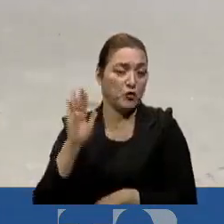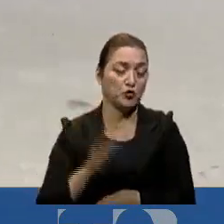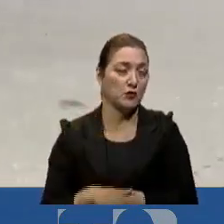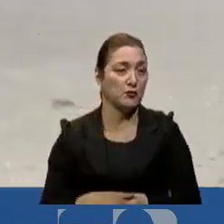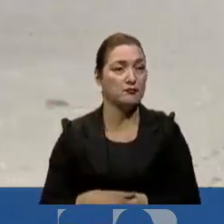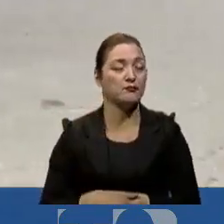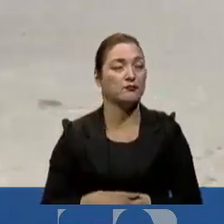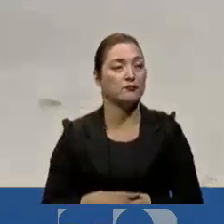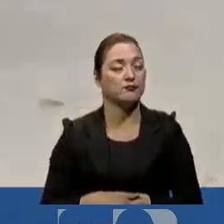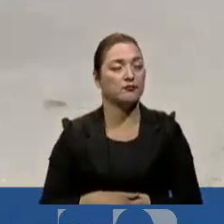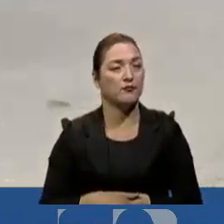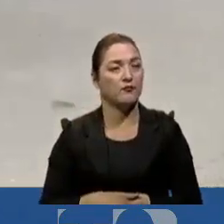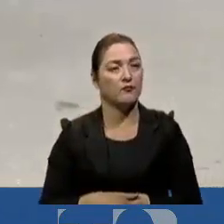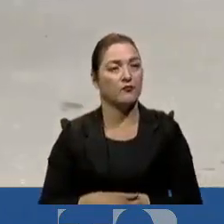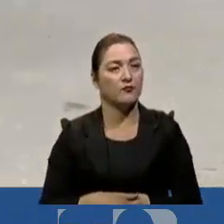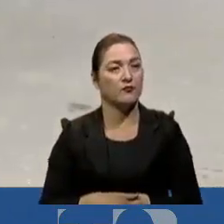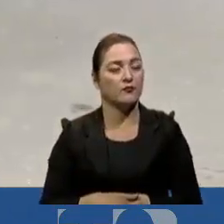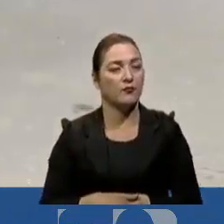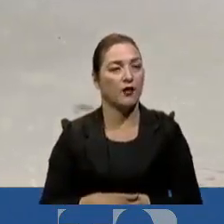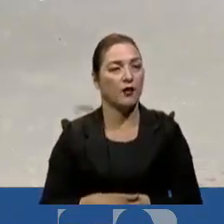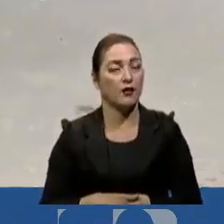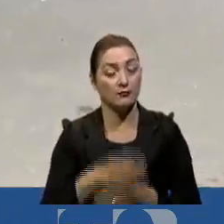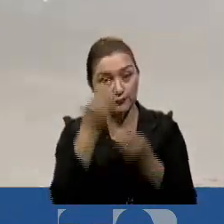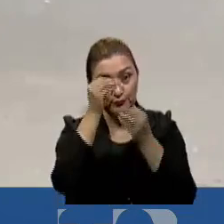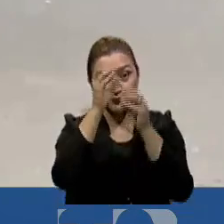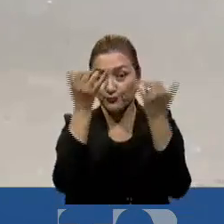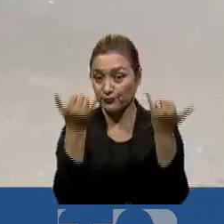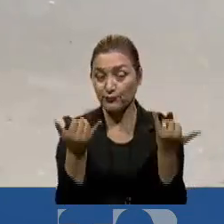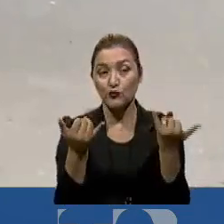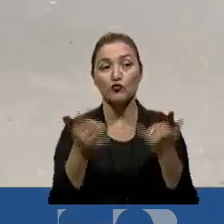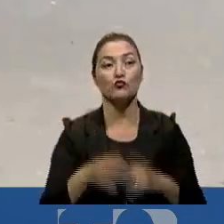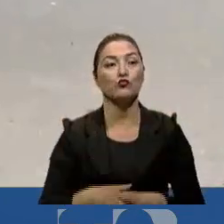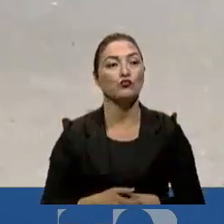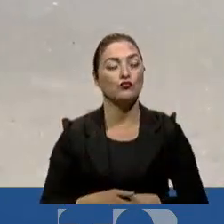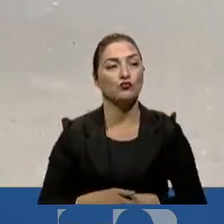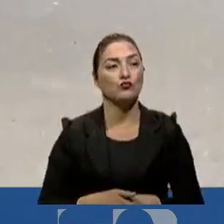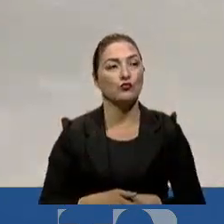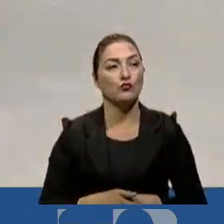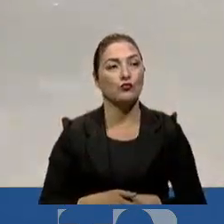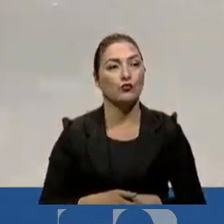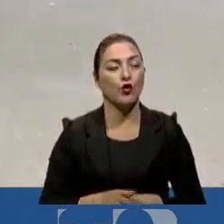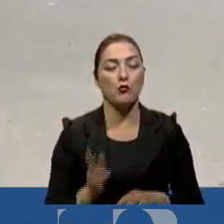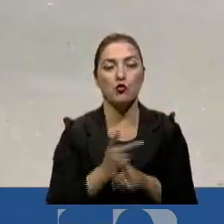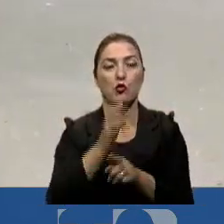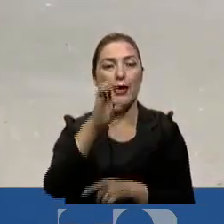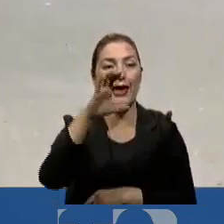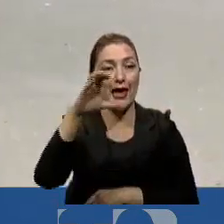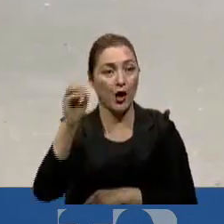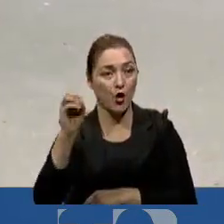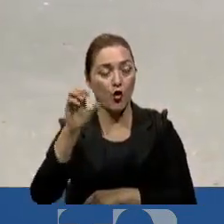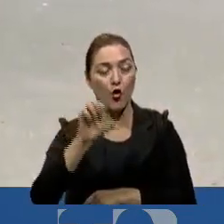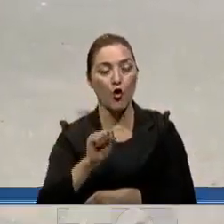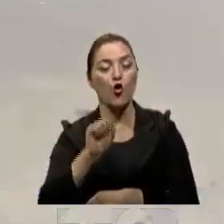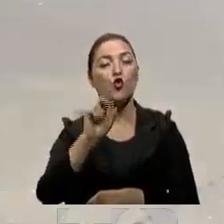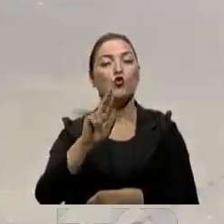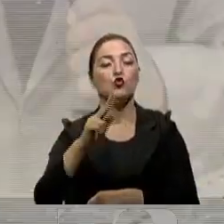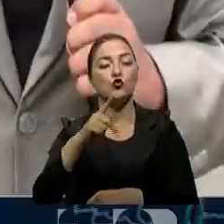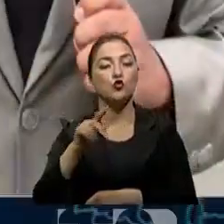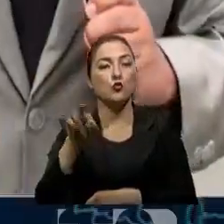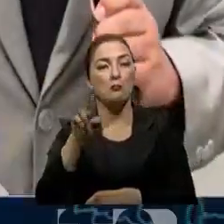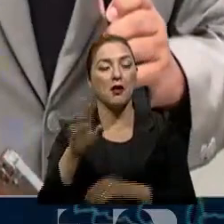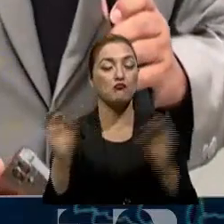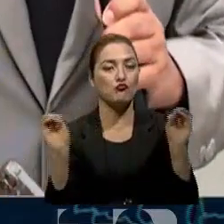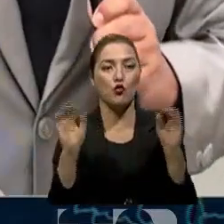horas con respecto al abastecimiento de gasolina. Ese es el reporte, recalcar, no existe producto Eco País, no existe Super en la gran